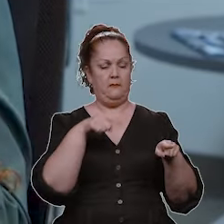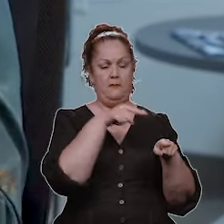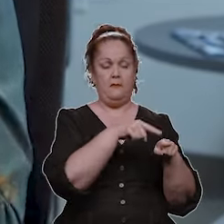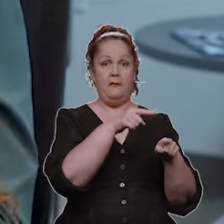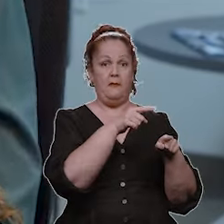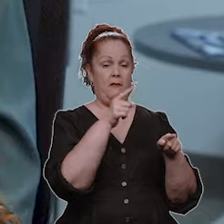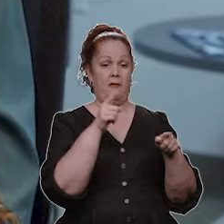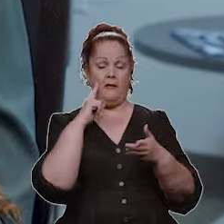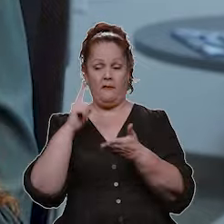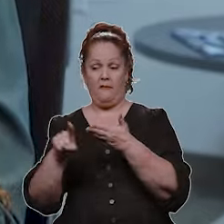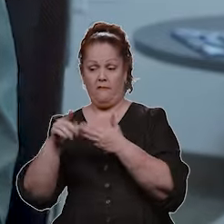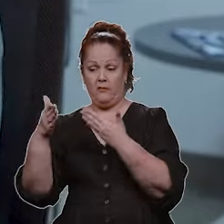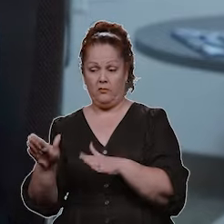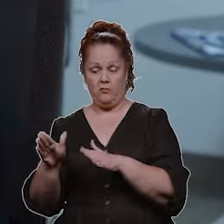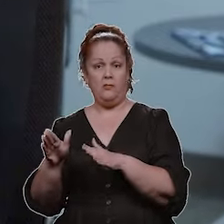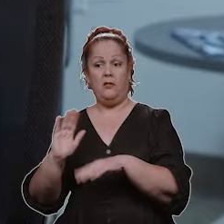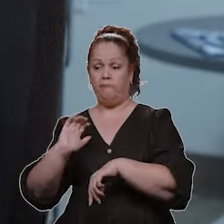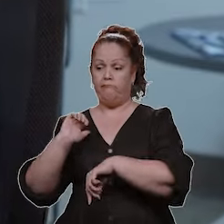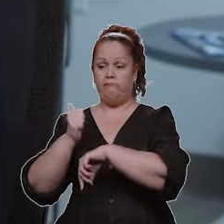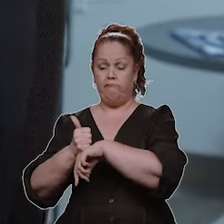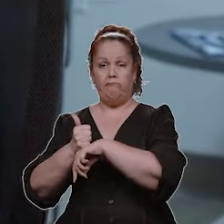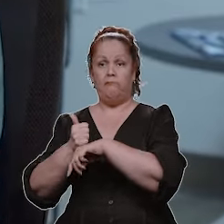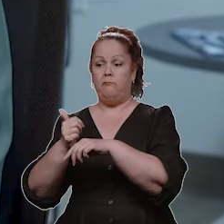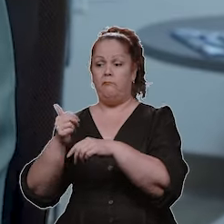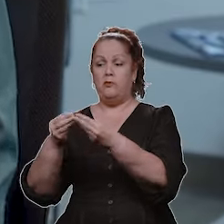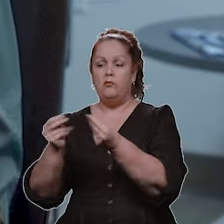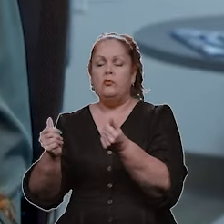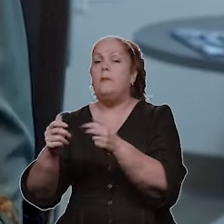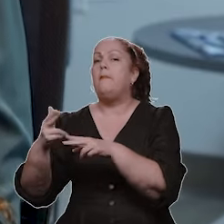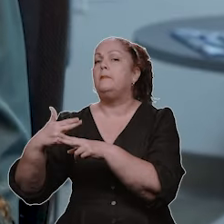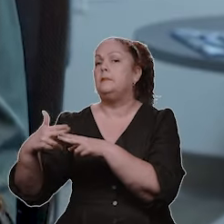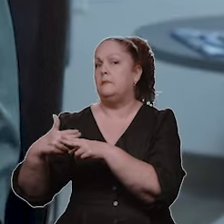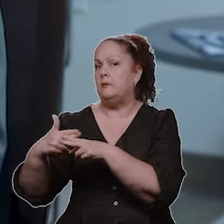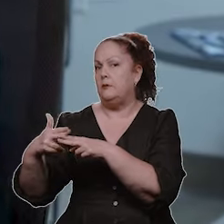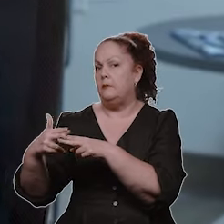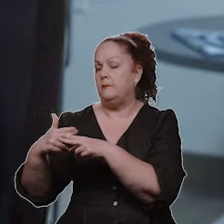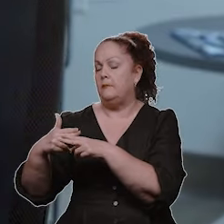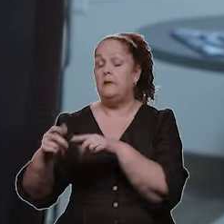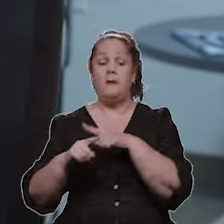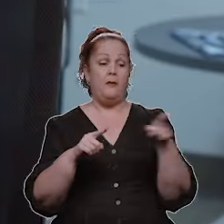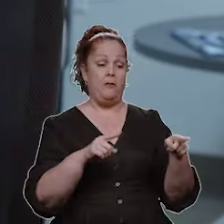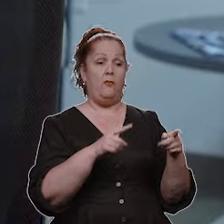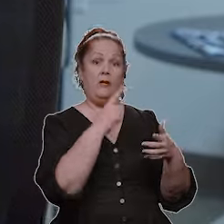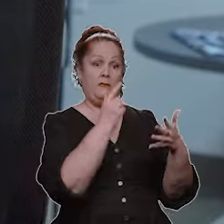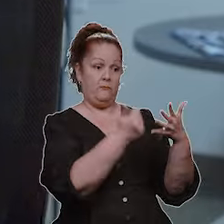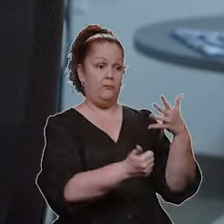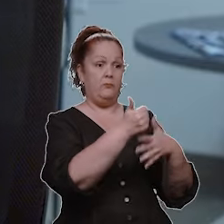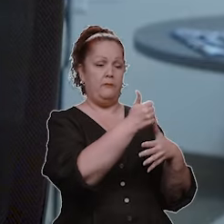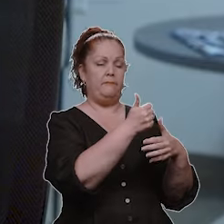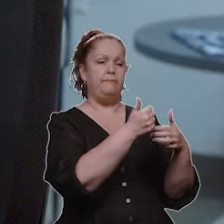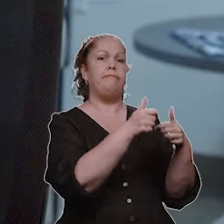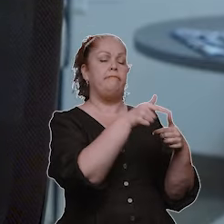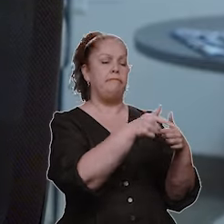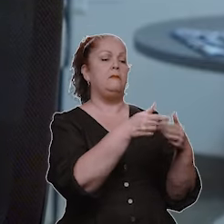en una sala de investigaciones Los Remedios que se pueden brindar son remedios provisionales no obstante Pues en una sala superior